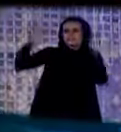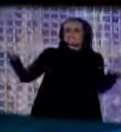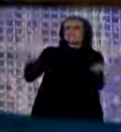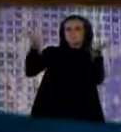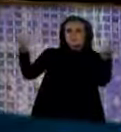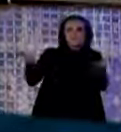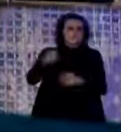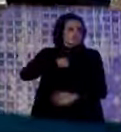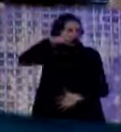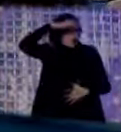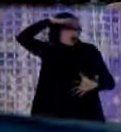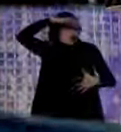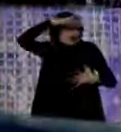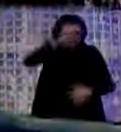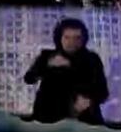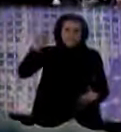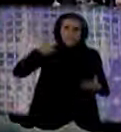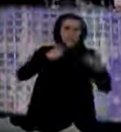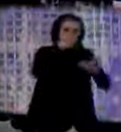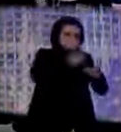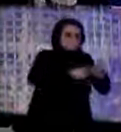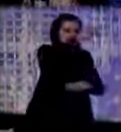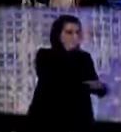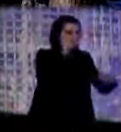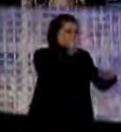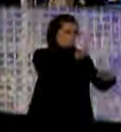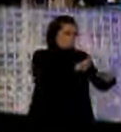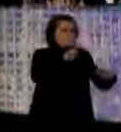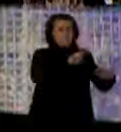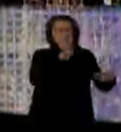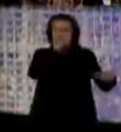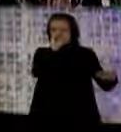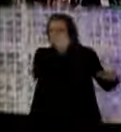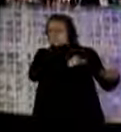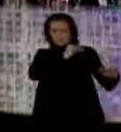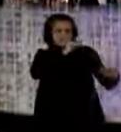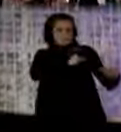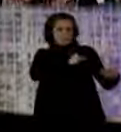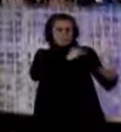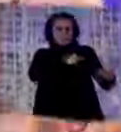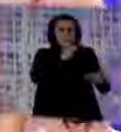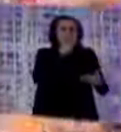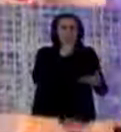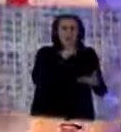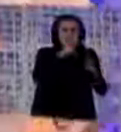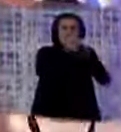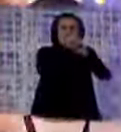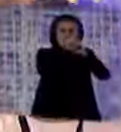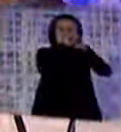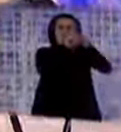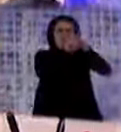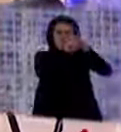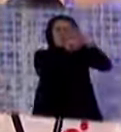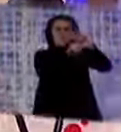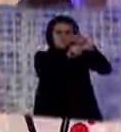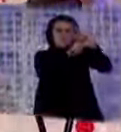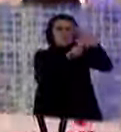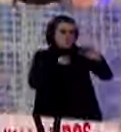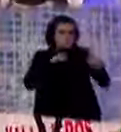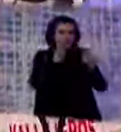estoy alto de periódico sus Santas penas Las Palmas camina para atrás y no veo